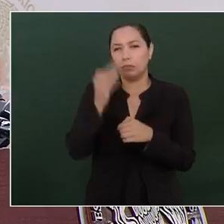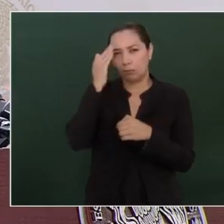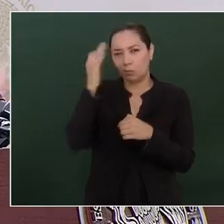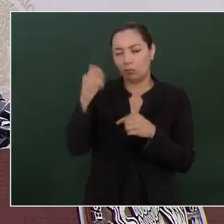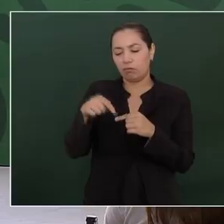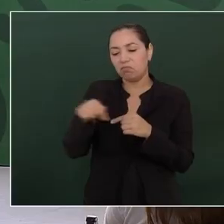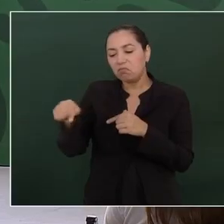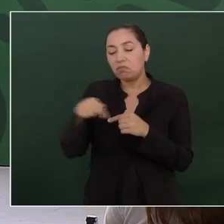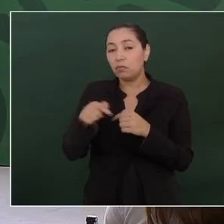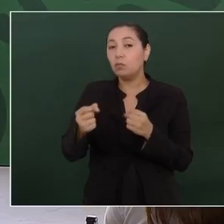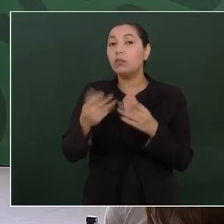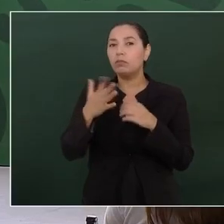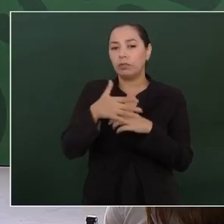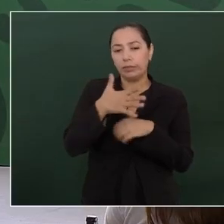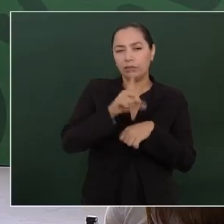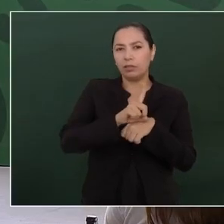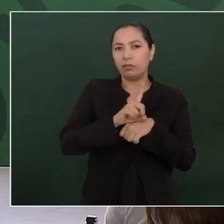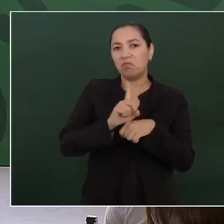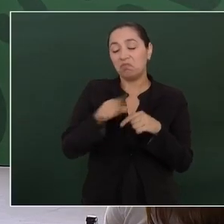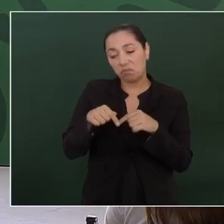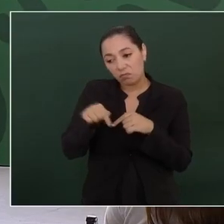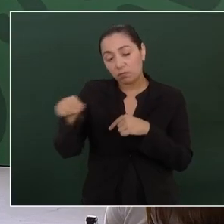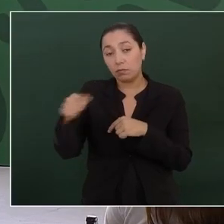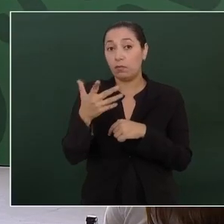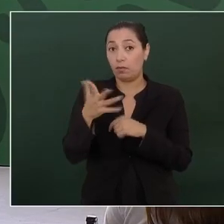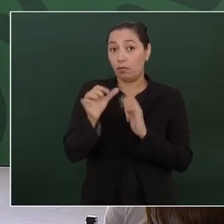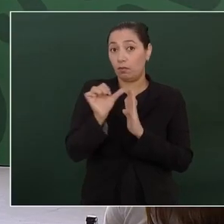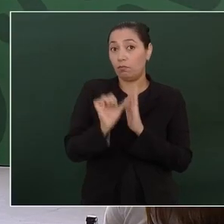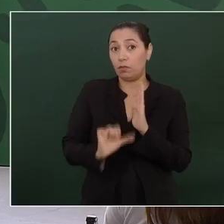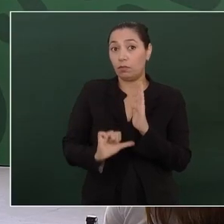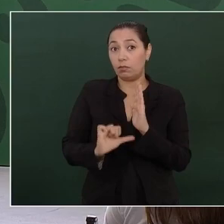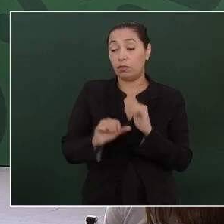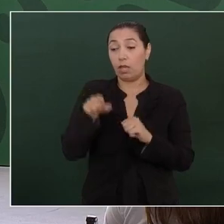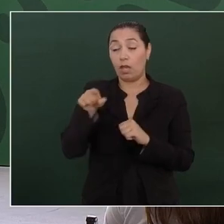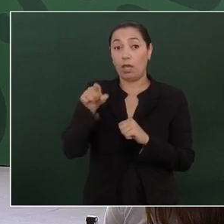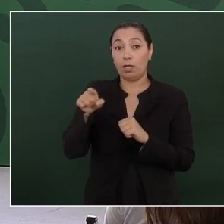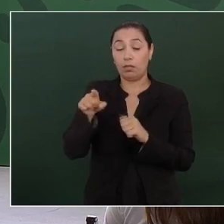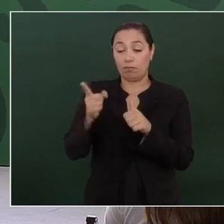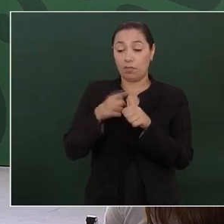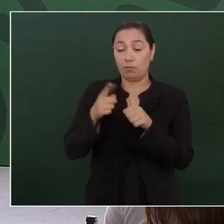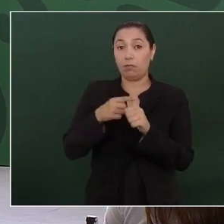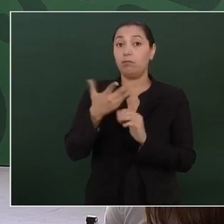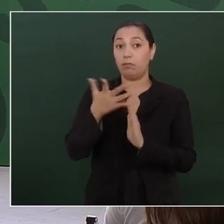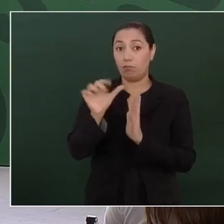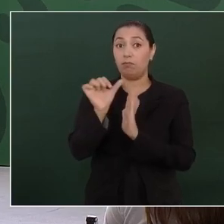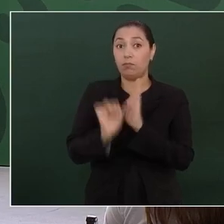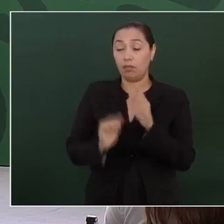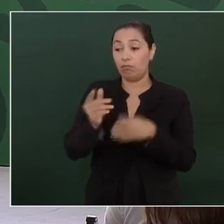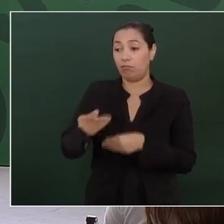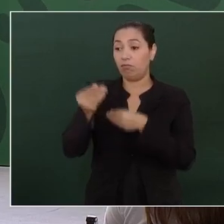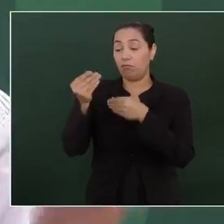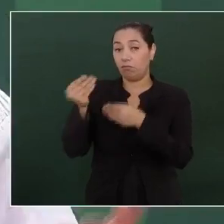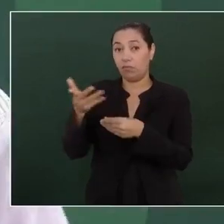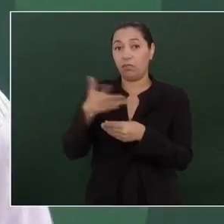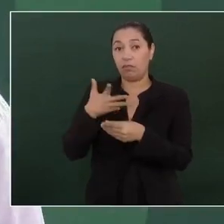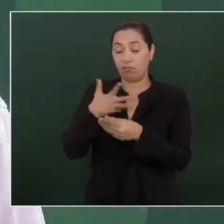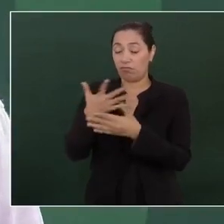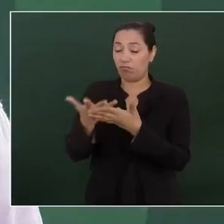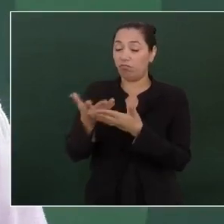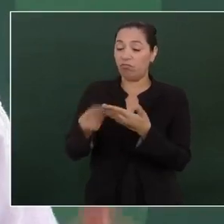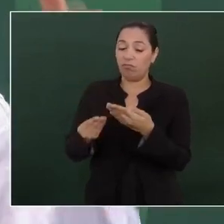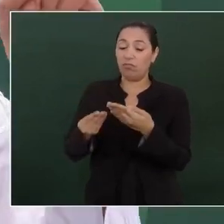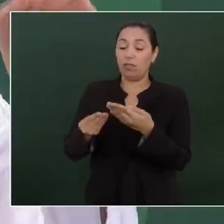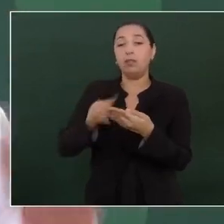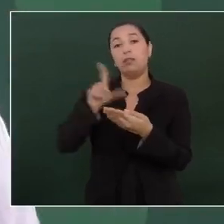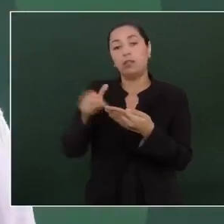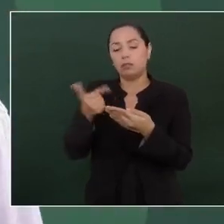tardó 10 meses y lo tuvo este primer asunto 10 meses en sus manos. Posteriormente atrajo los demás y emitió una